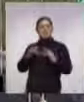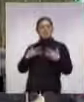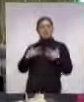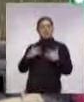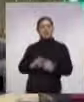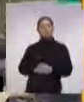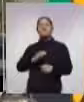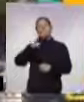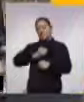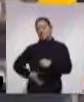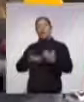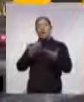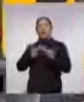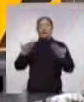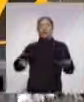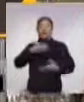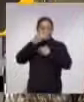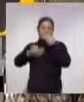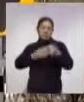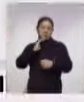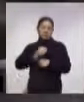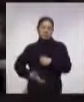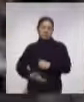de la redacción, Ahora Noticias.